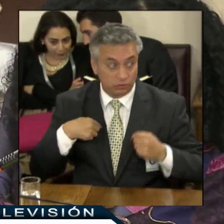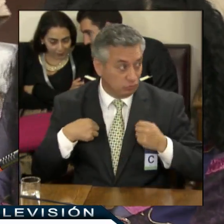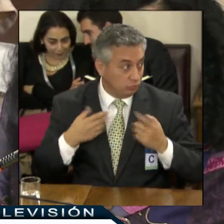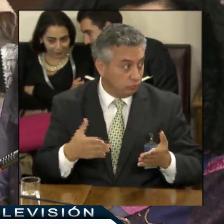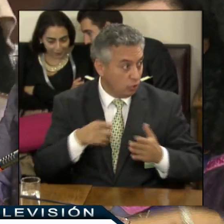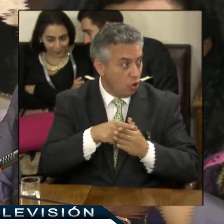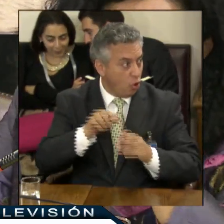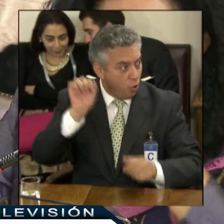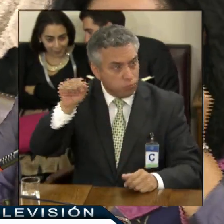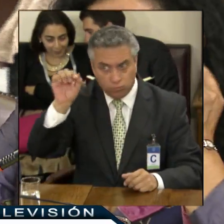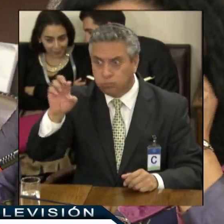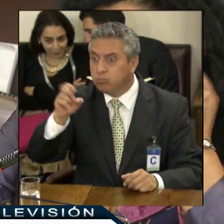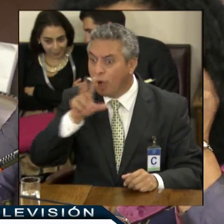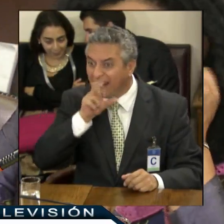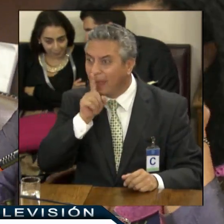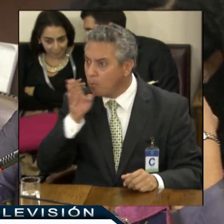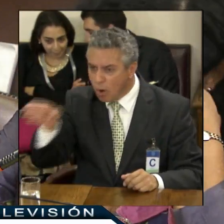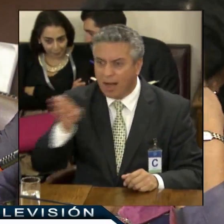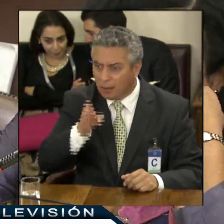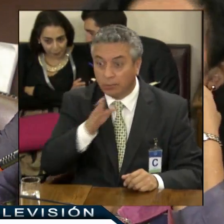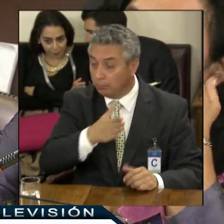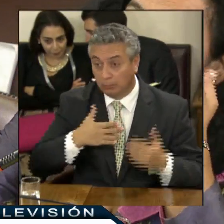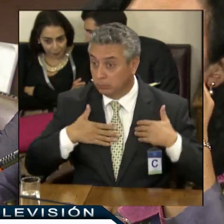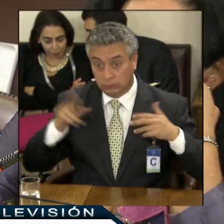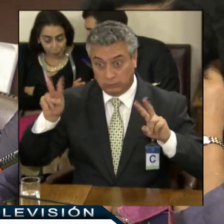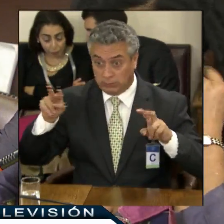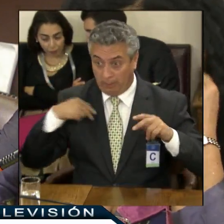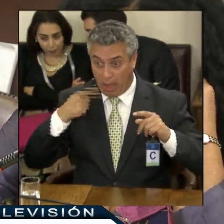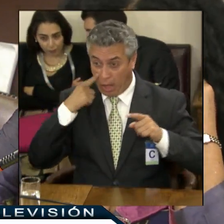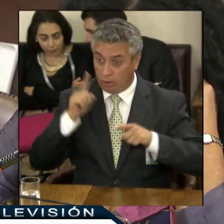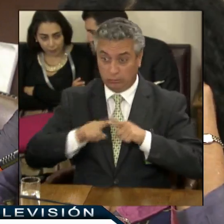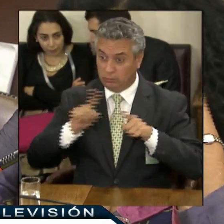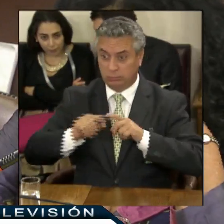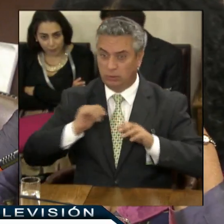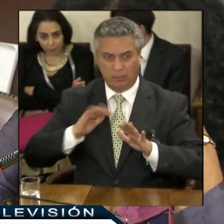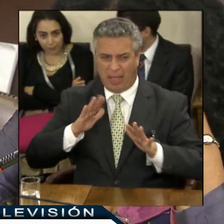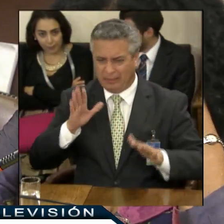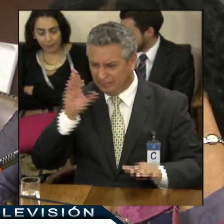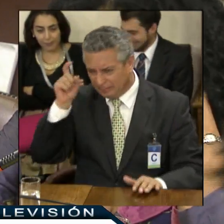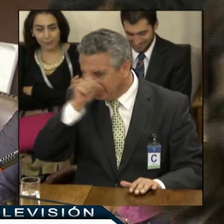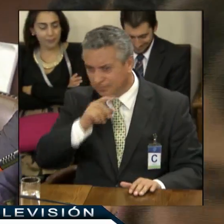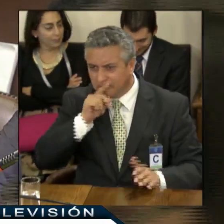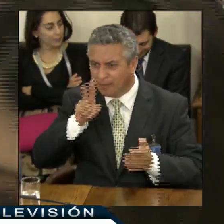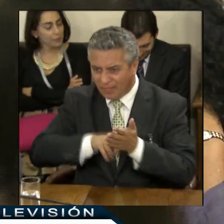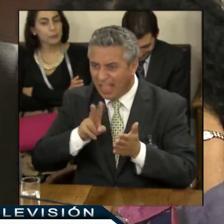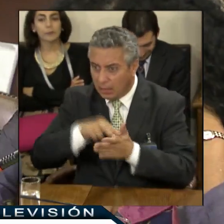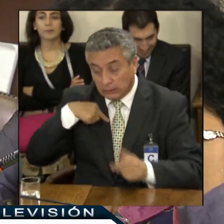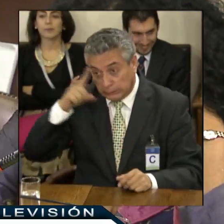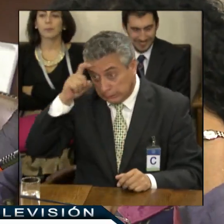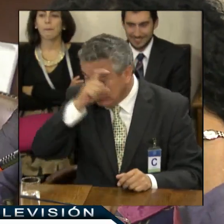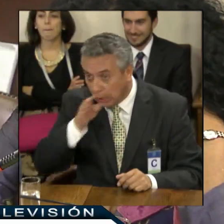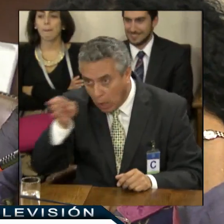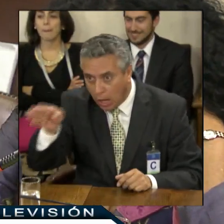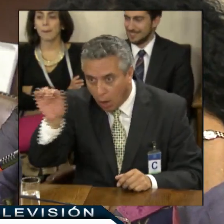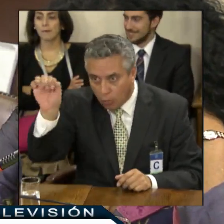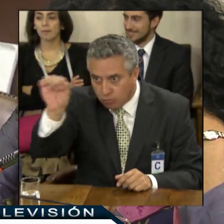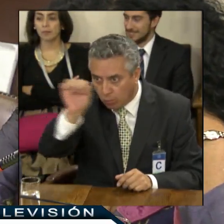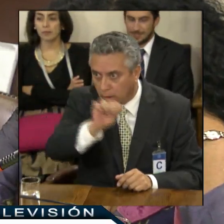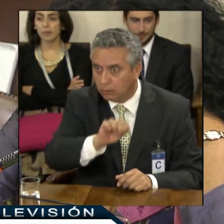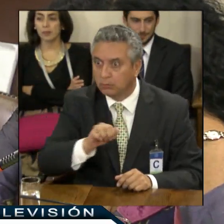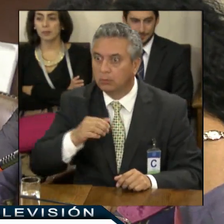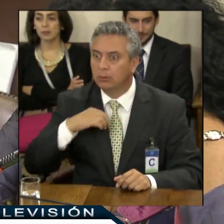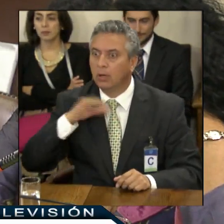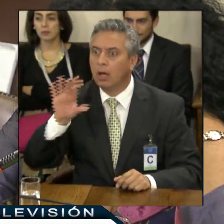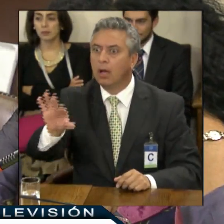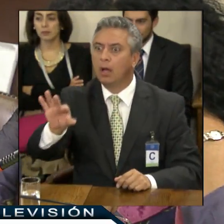no el puerta a puerta y me me toca esas cosas que para mí eran desconocía y me me costaba hacer el puerto a puerta para decirles en verdad y me encuentro con una